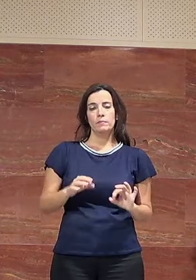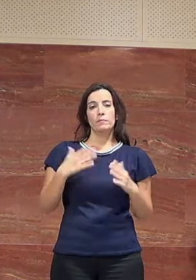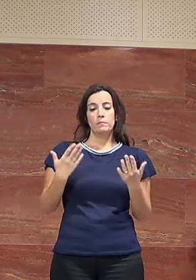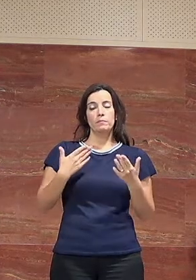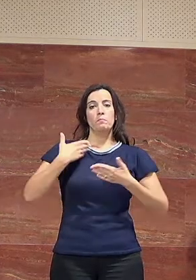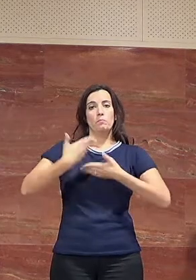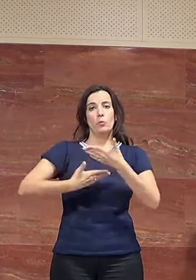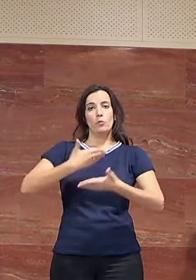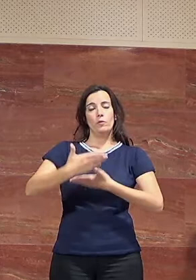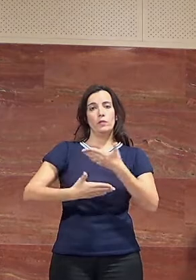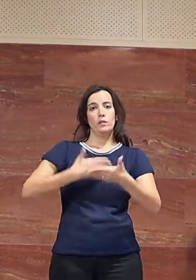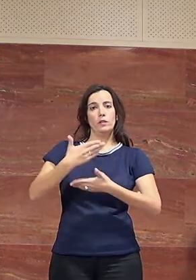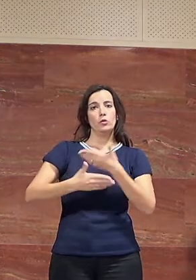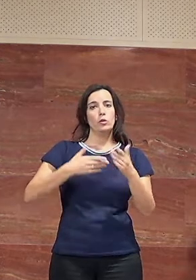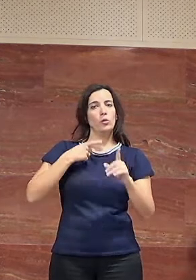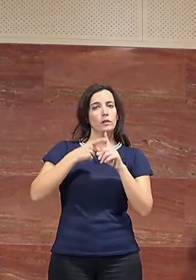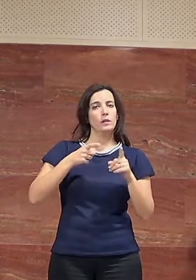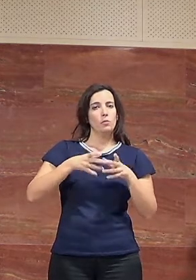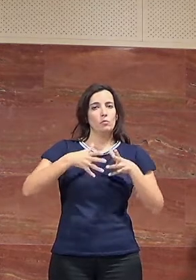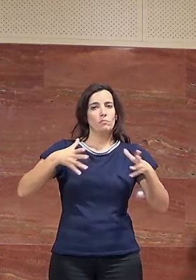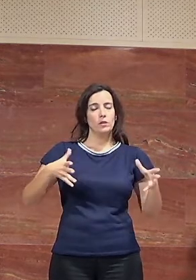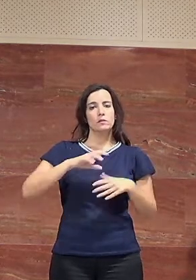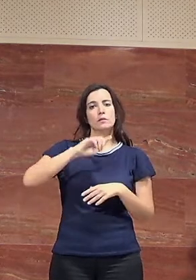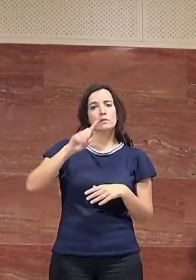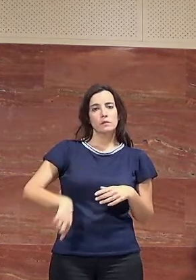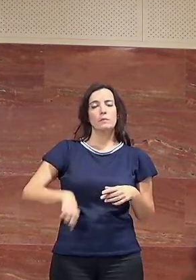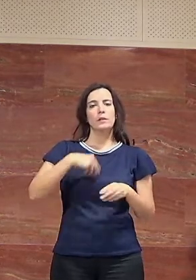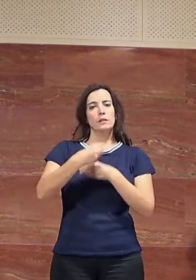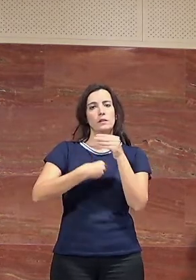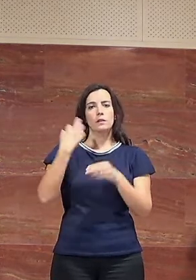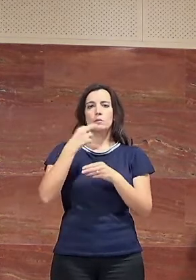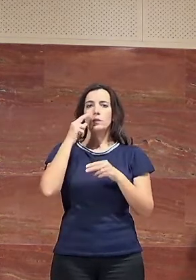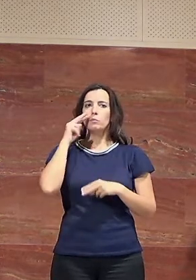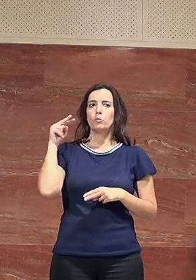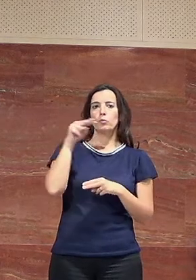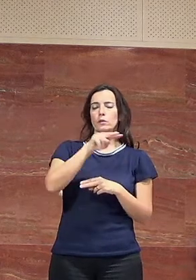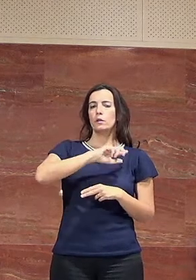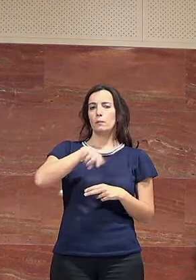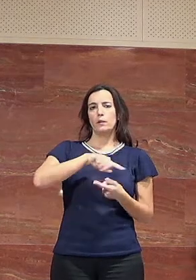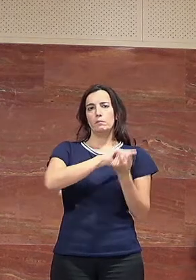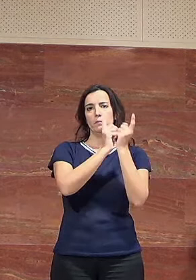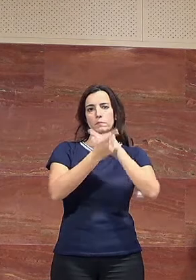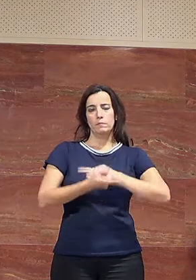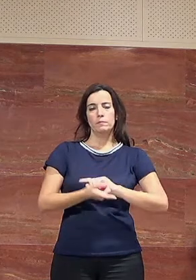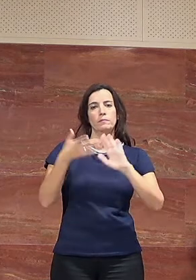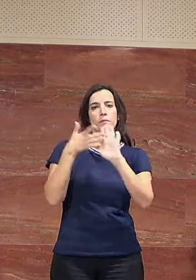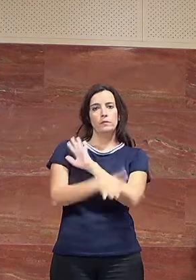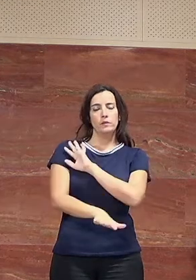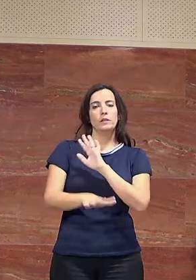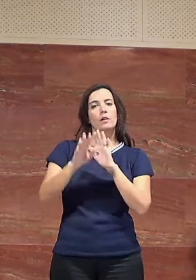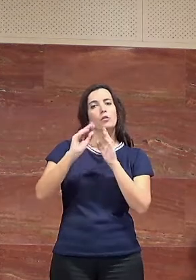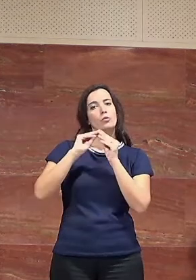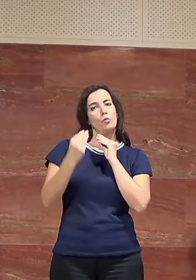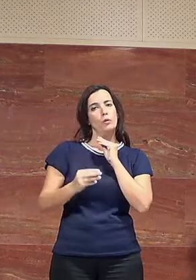proceso de ampliación de objetivos, pues cambiamos la óptica y hemos establecido otro documento que